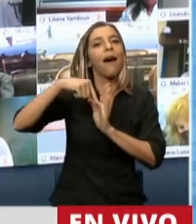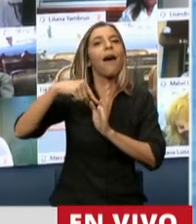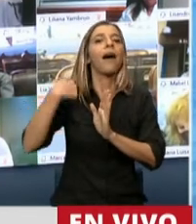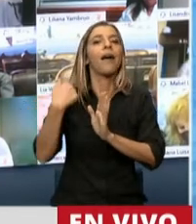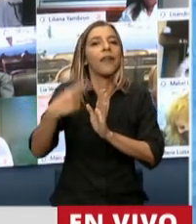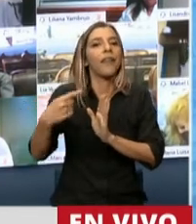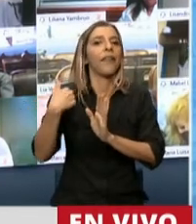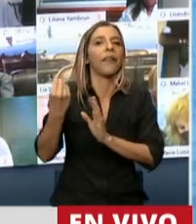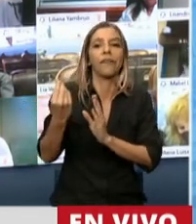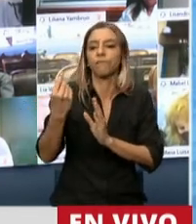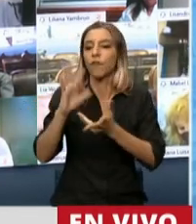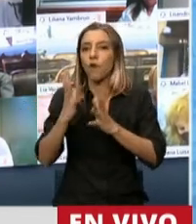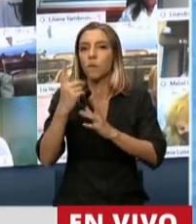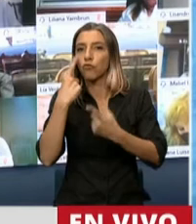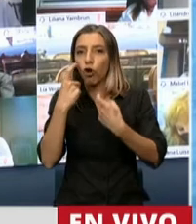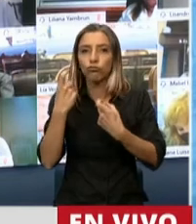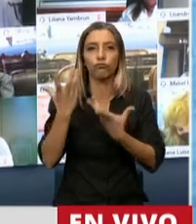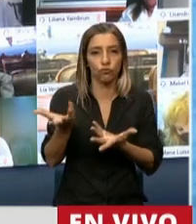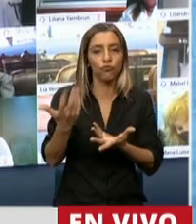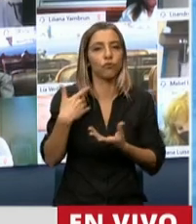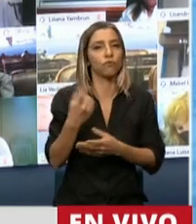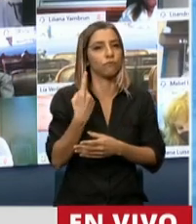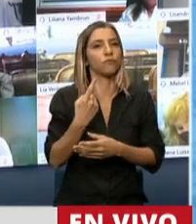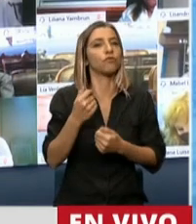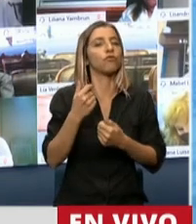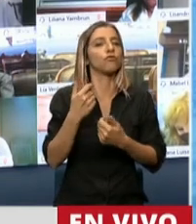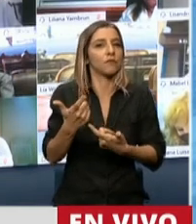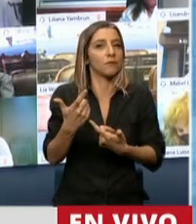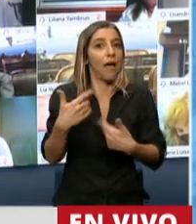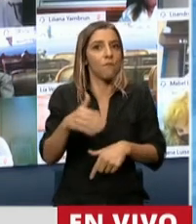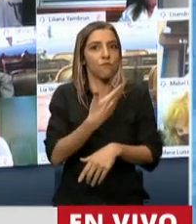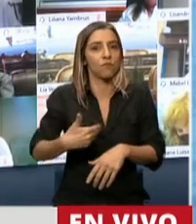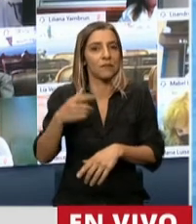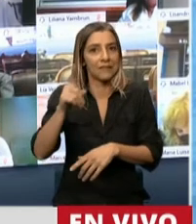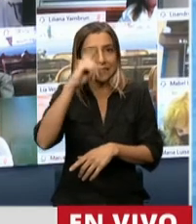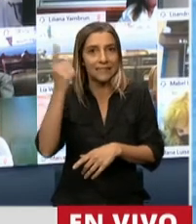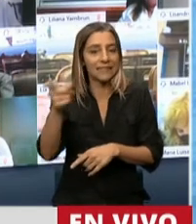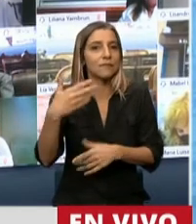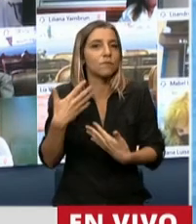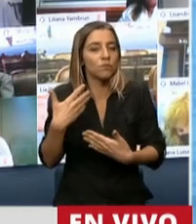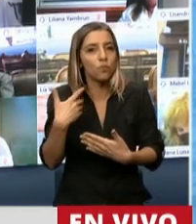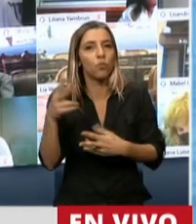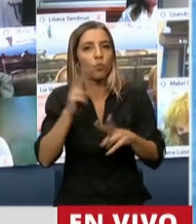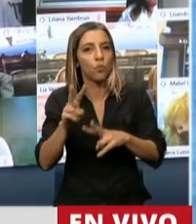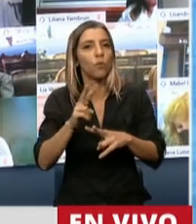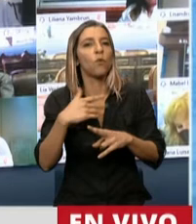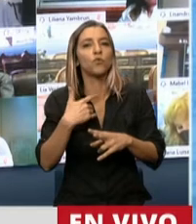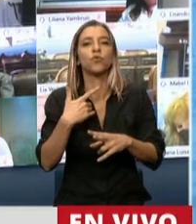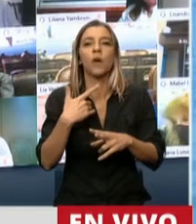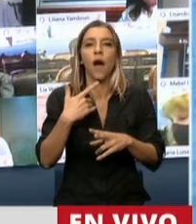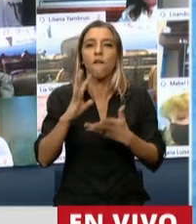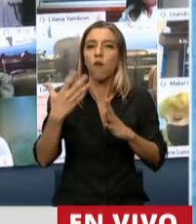de darle al Estado herramientas para que pueda hacer reserva de las vacunas que Argentina necesita para su posterior